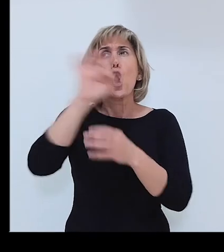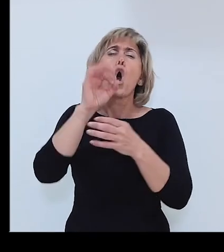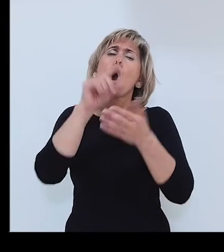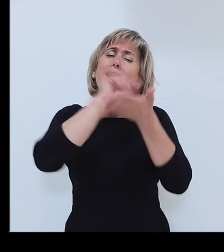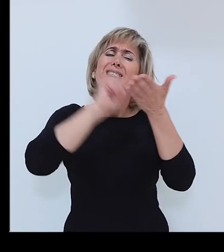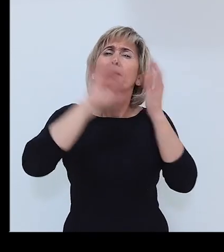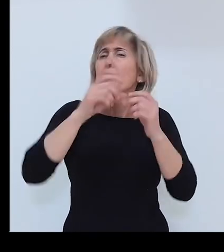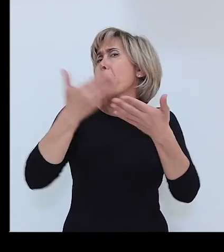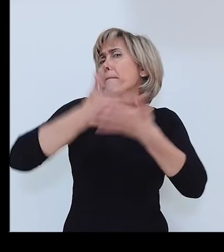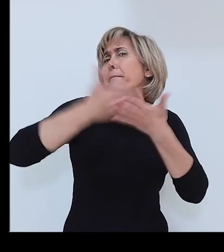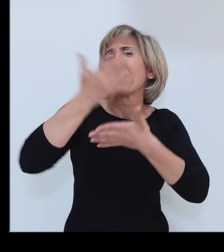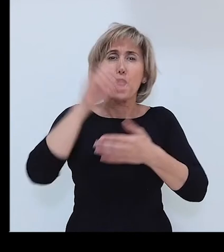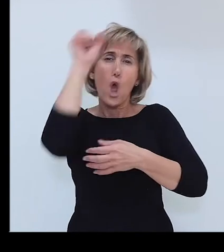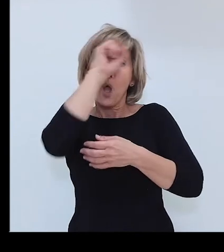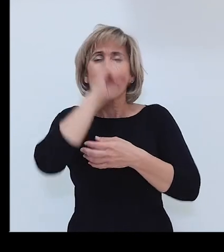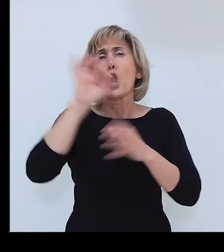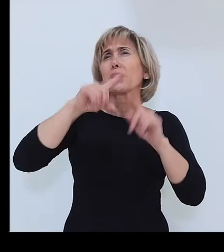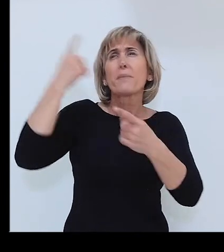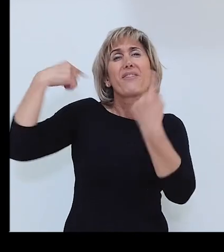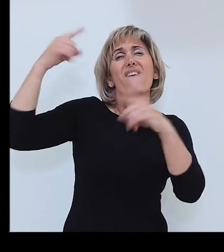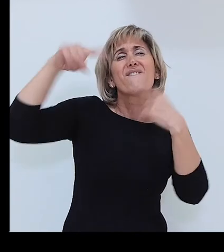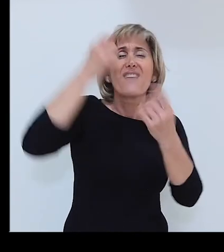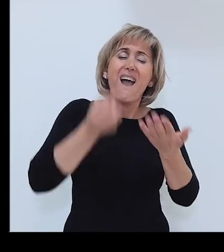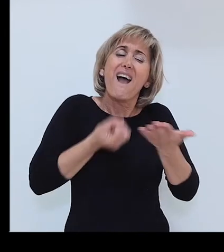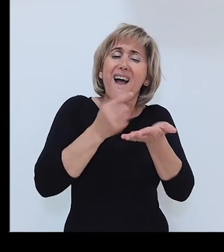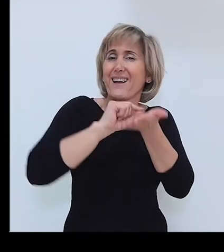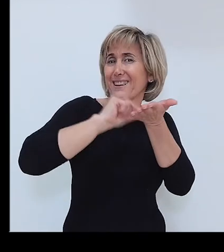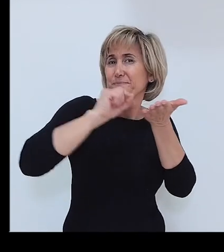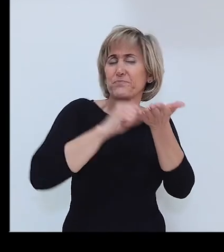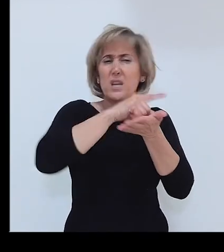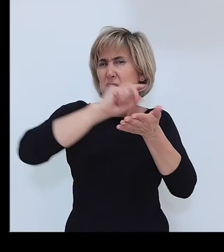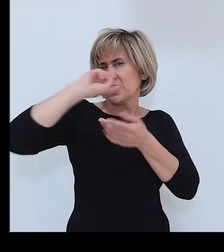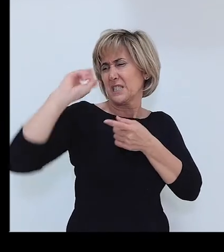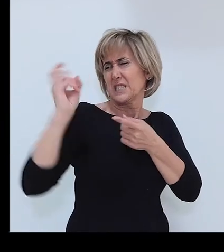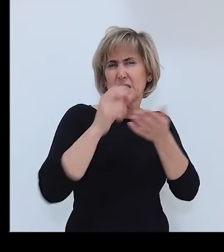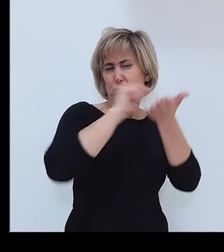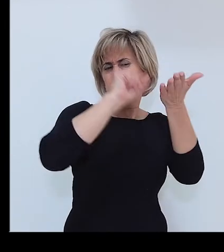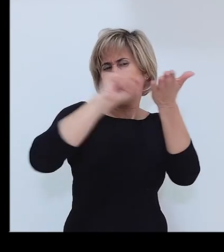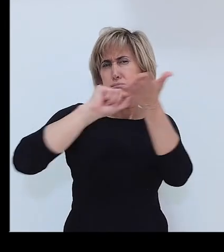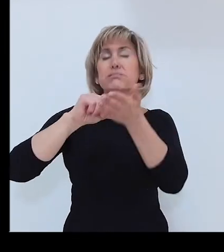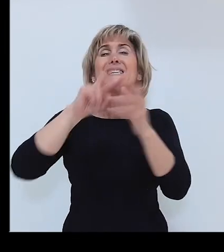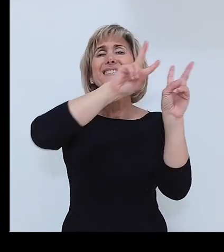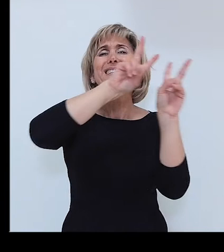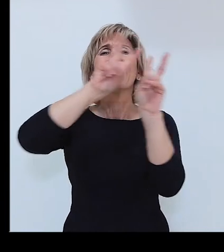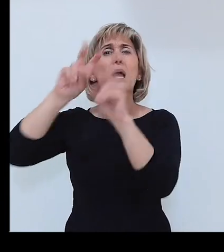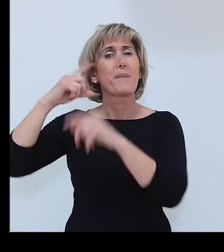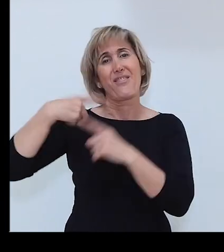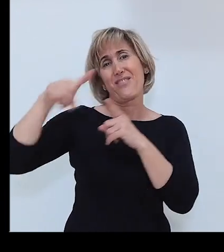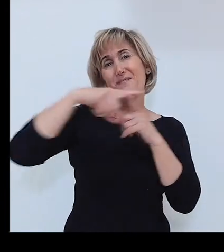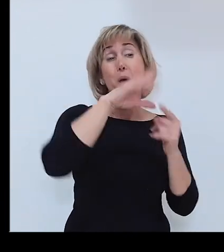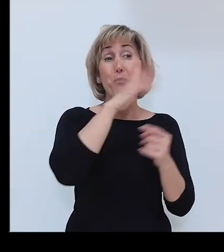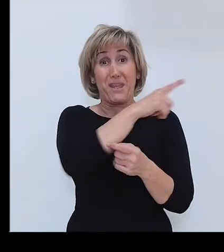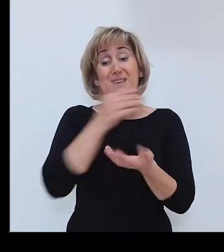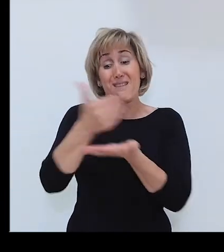opinión, son relatos de viaje, es decir, ella tiene una obra muy extensa porque ganaba, es decir, ganaba dinero